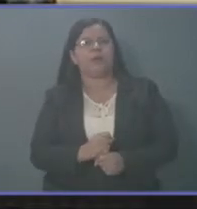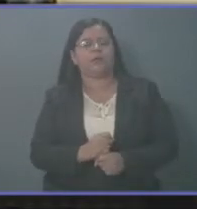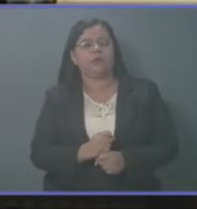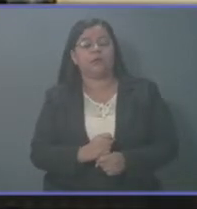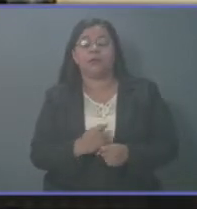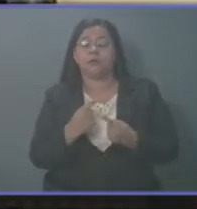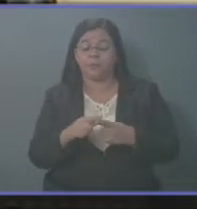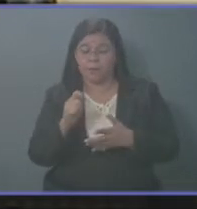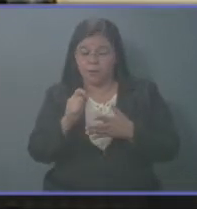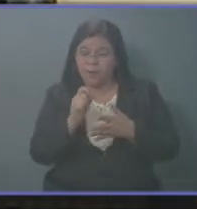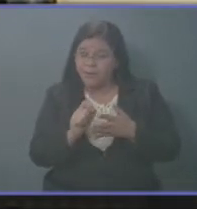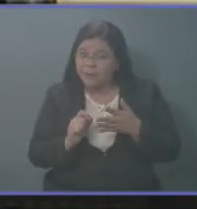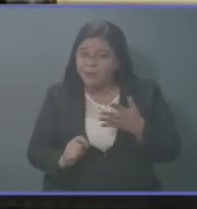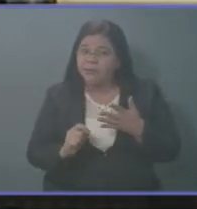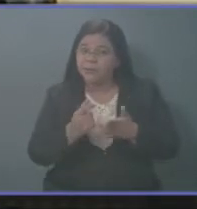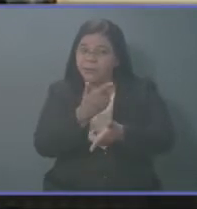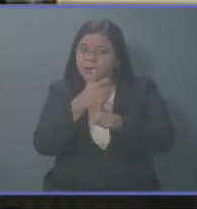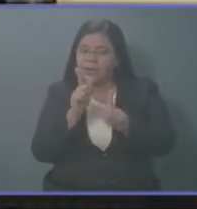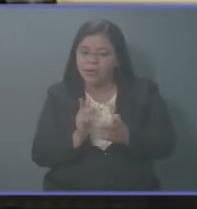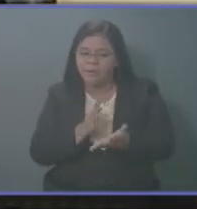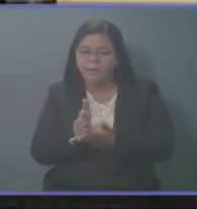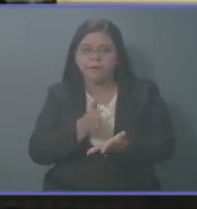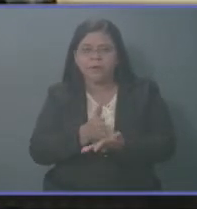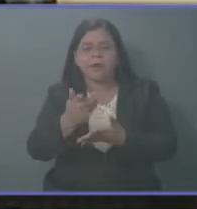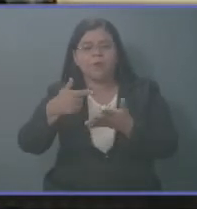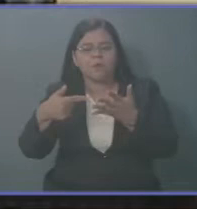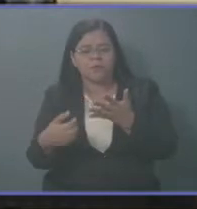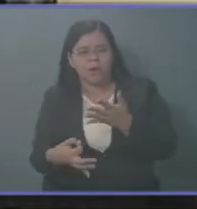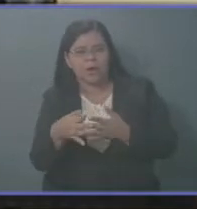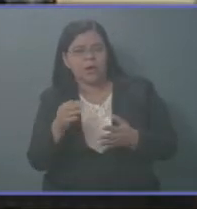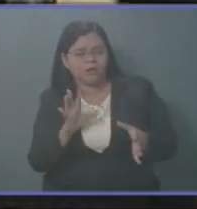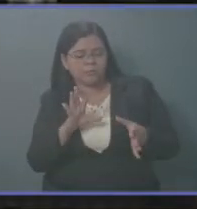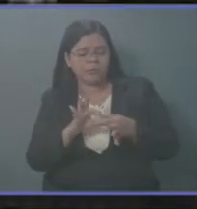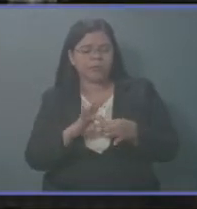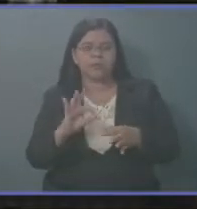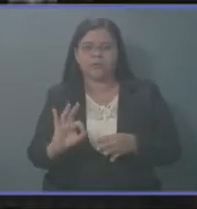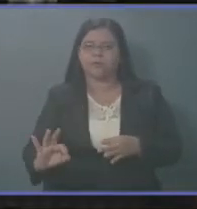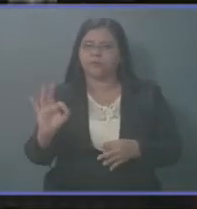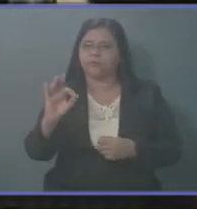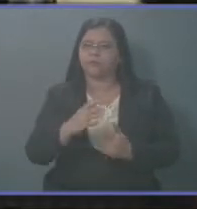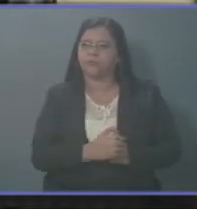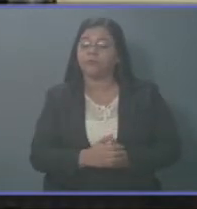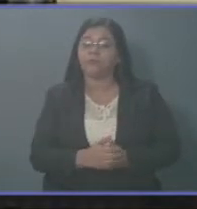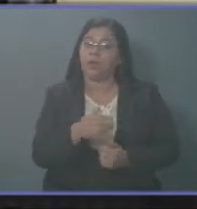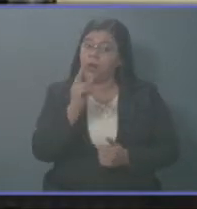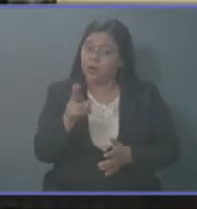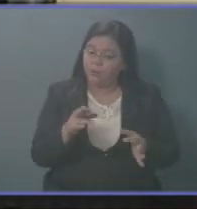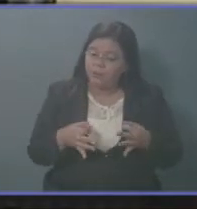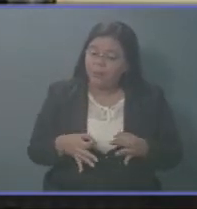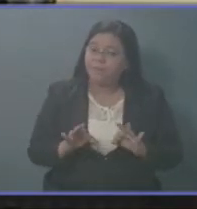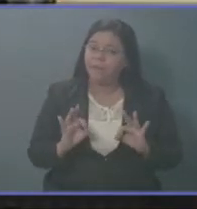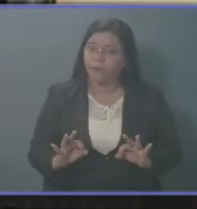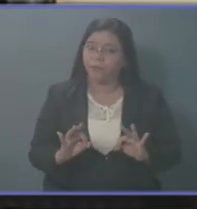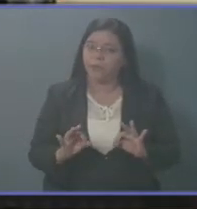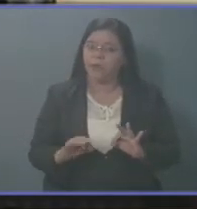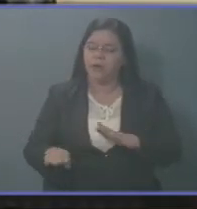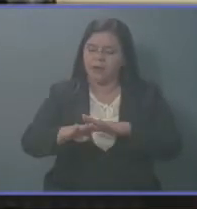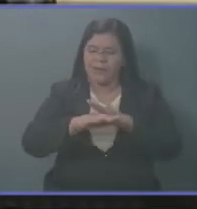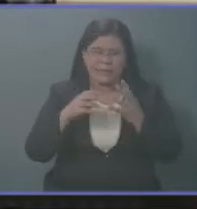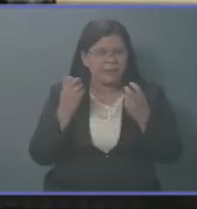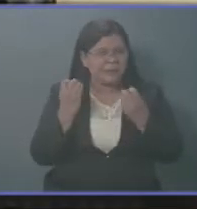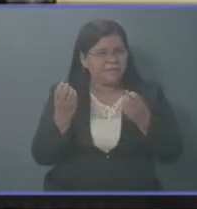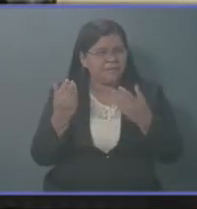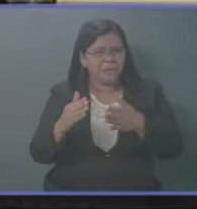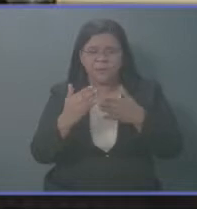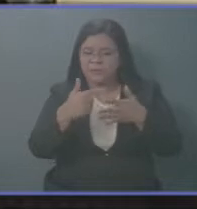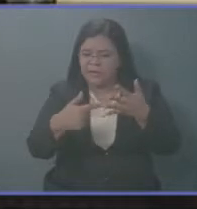y el principio de irretroactividad en las leyes, todos ellos con una relación muy estrecha. De mismo modo, en vasta jurisprudencia, la Sala